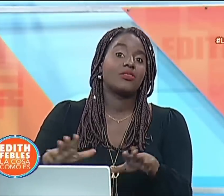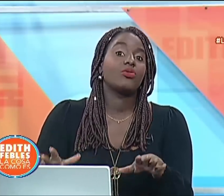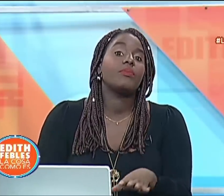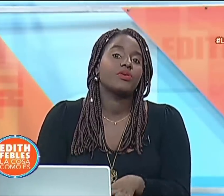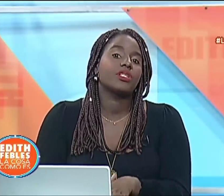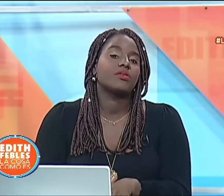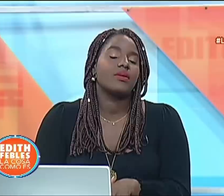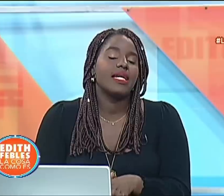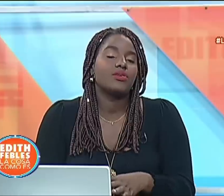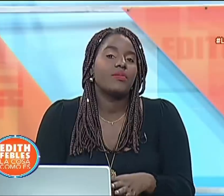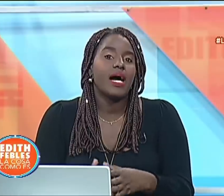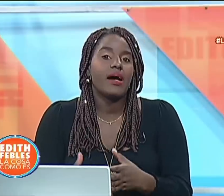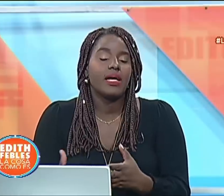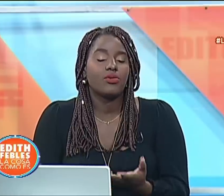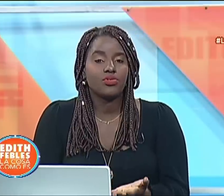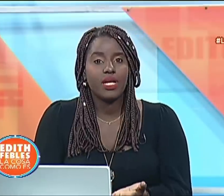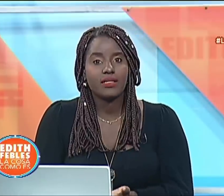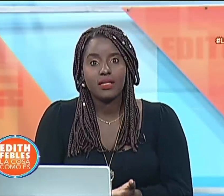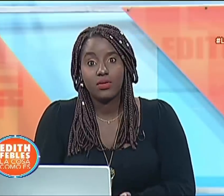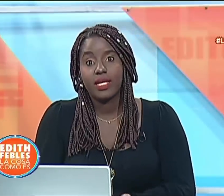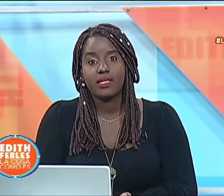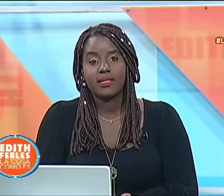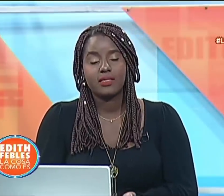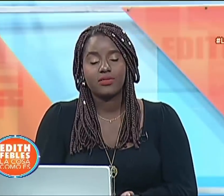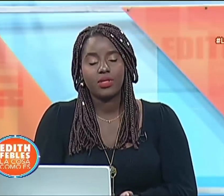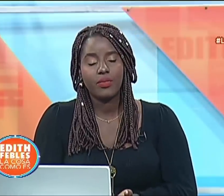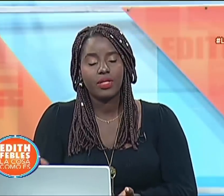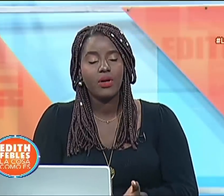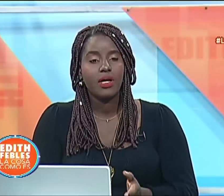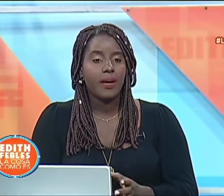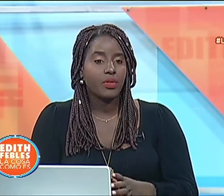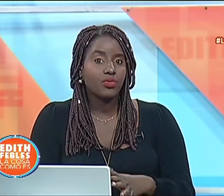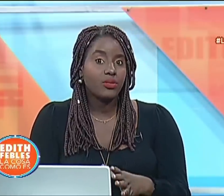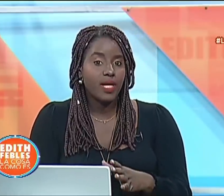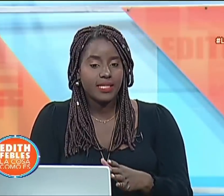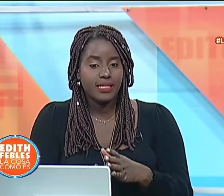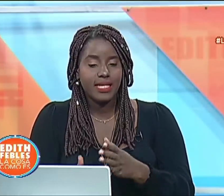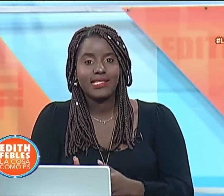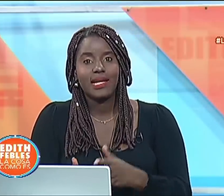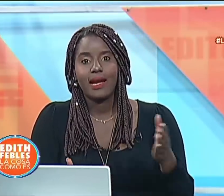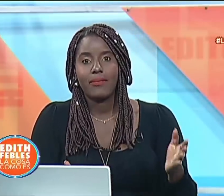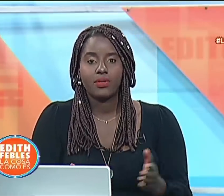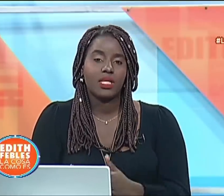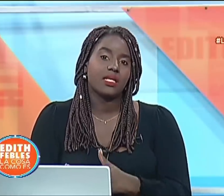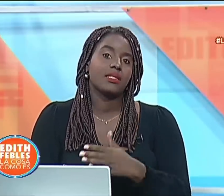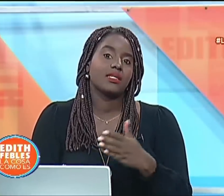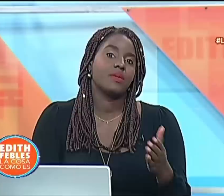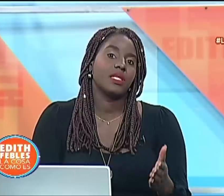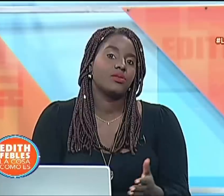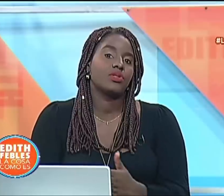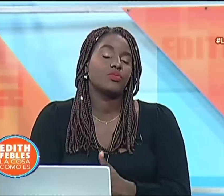para todo el proceso. Eso va en consonancia de lo que es la extinción de dominio, que por su naturaleza tiene que ser rápido, tiene que